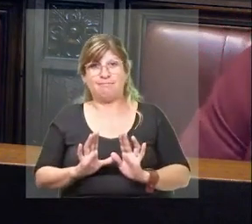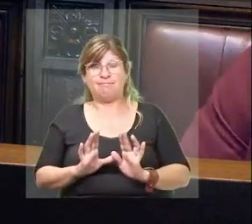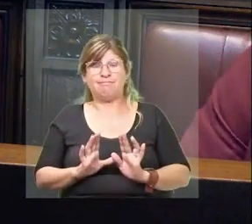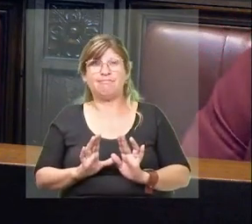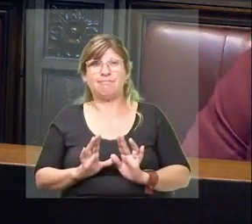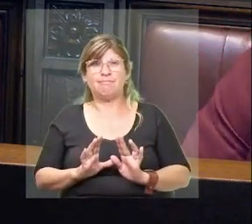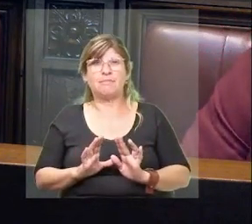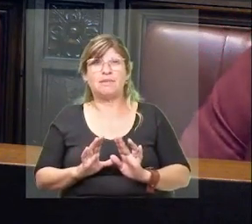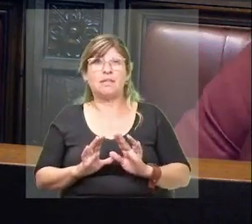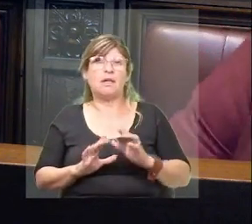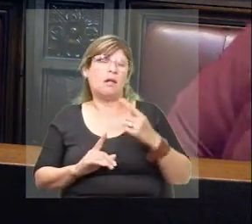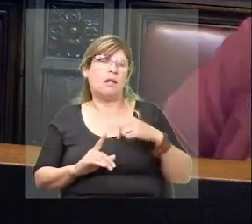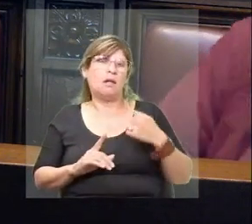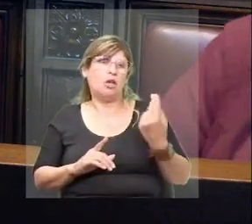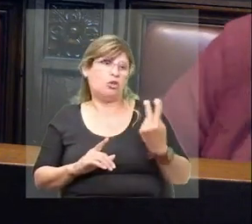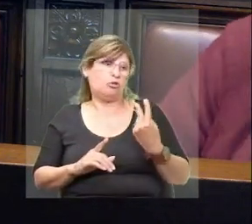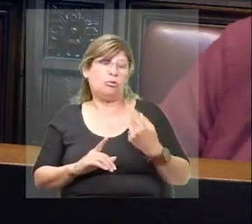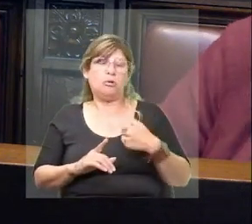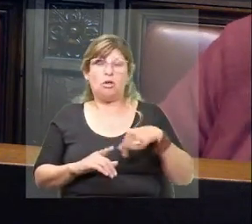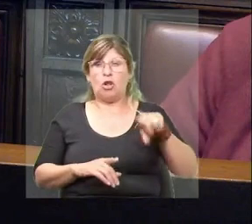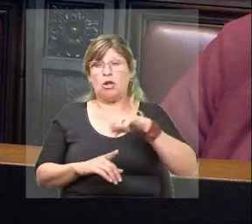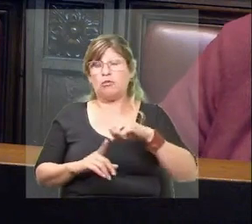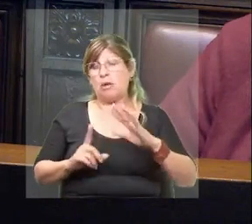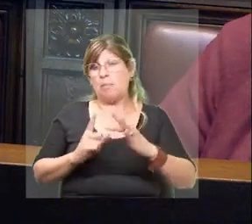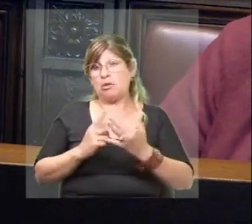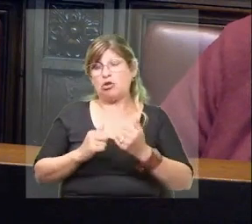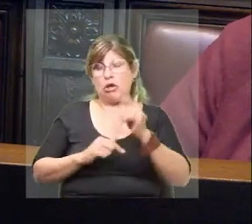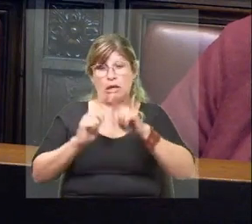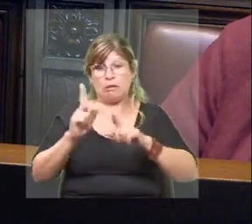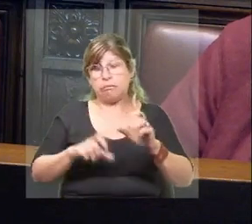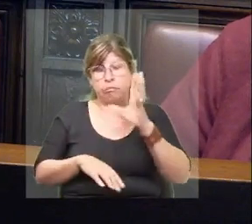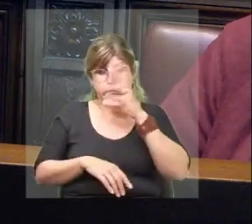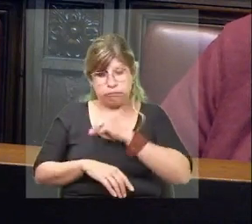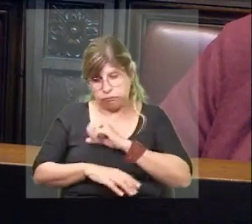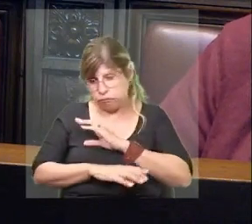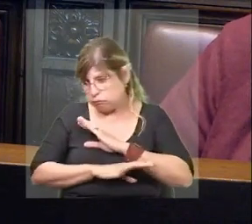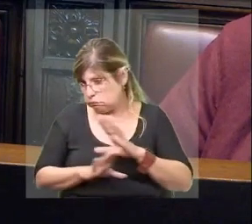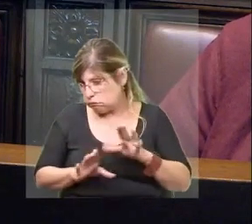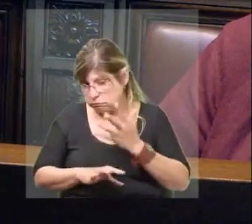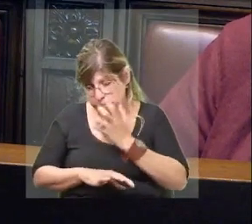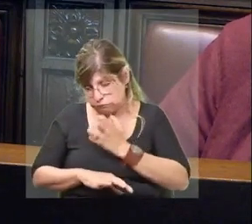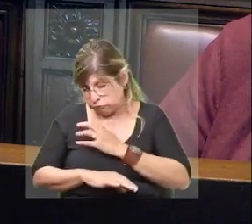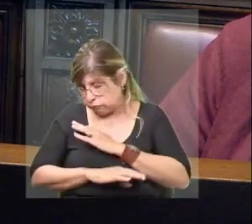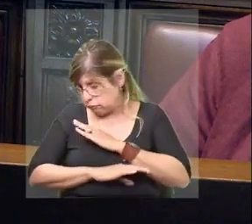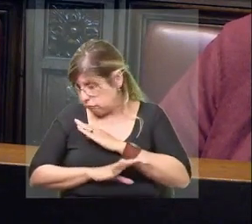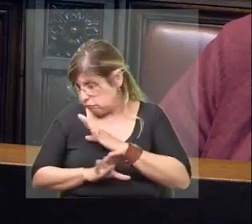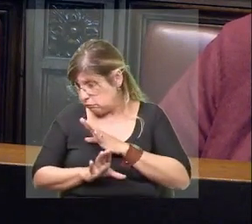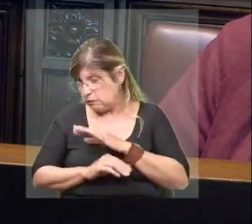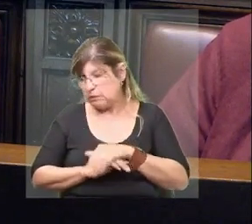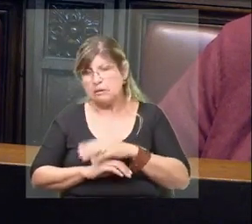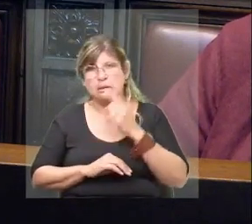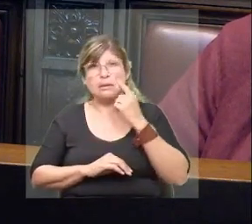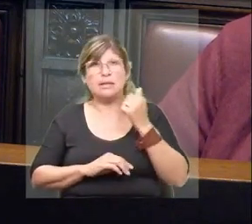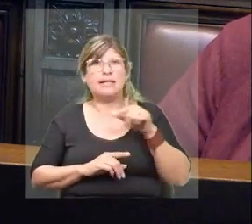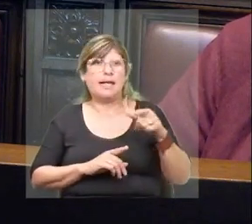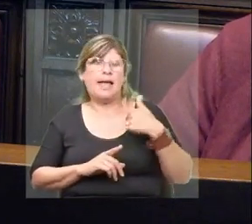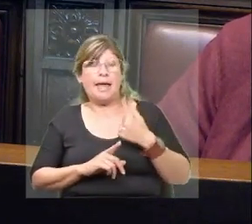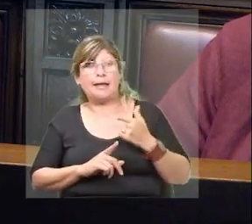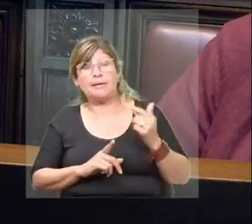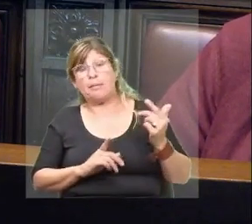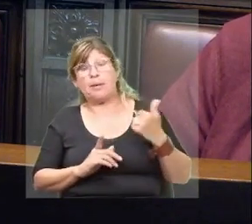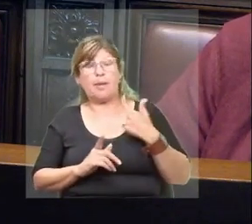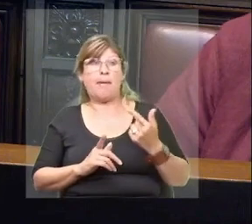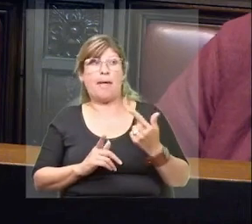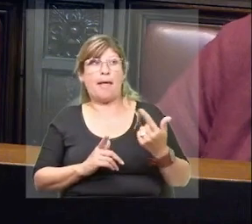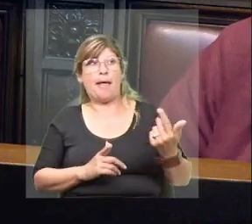Lográbamos aburrir a cuanta persona estuviera alrededor nuestro. Por supuesto que él me vapuleaba con las películas y la música de la